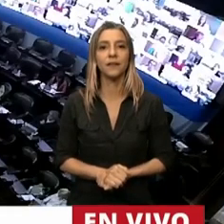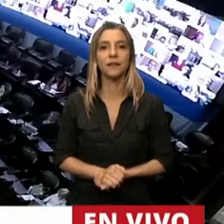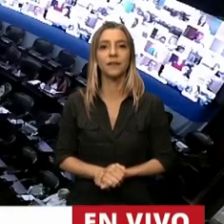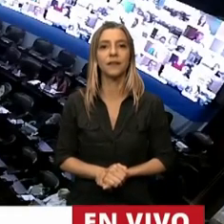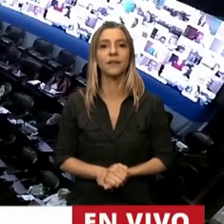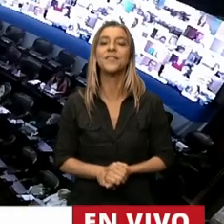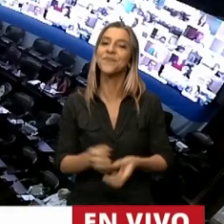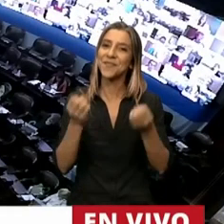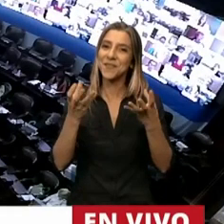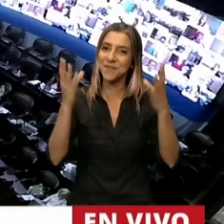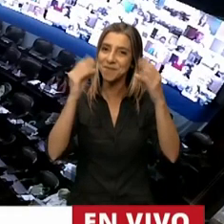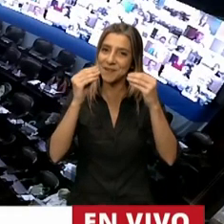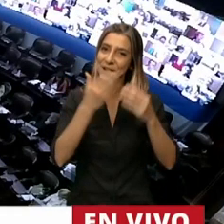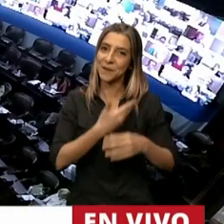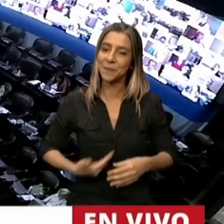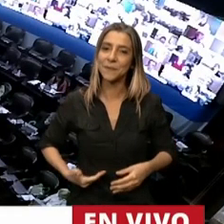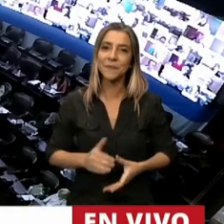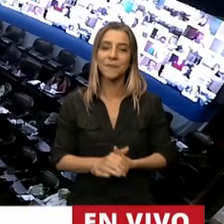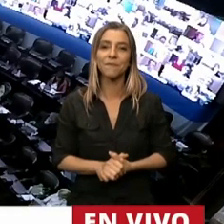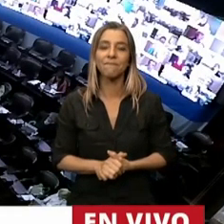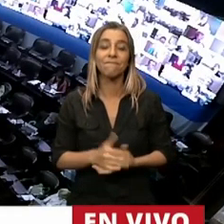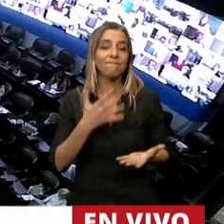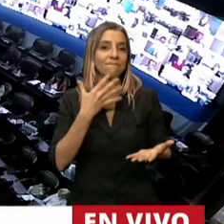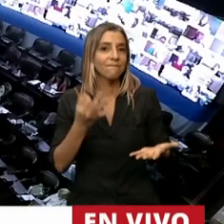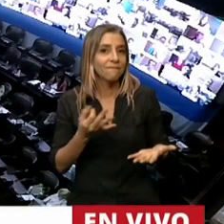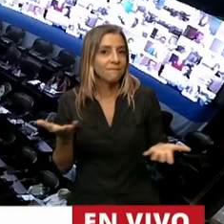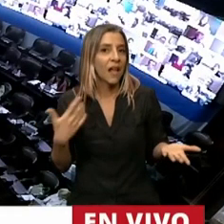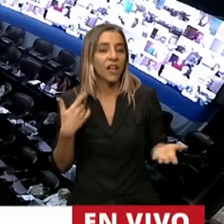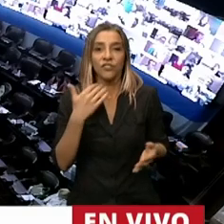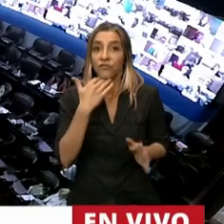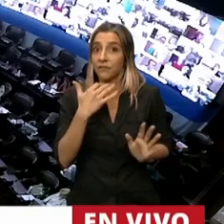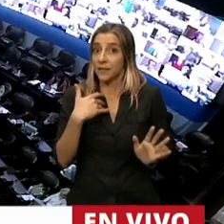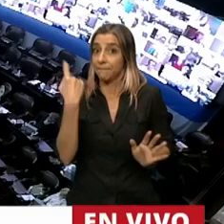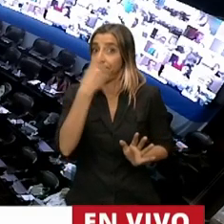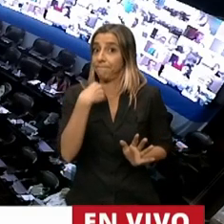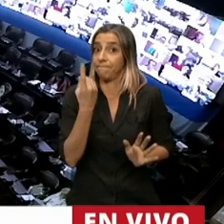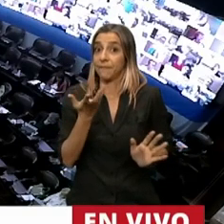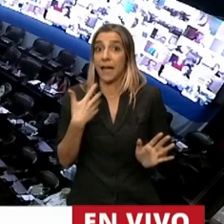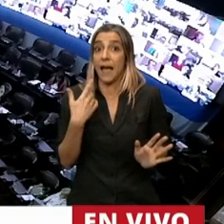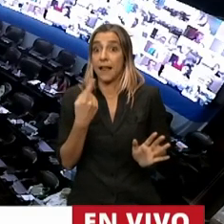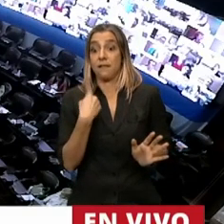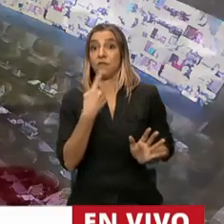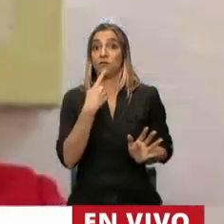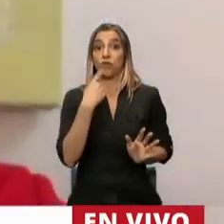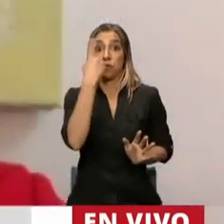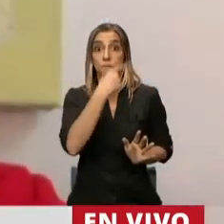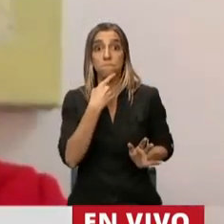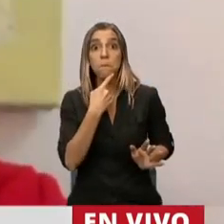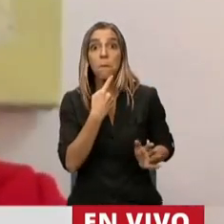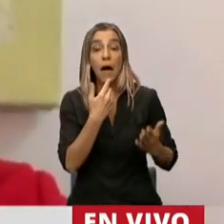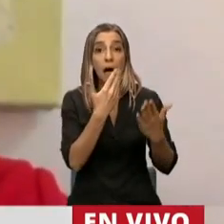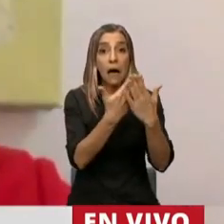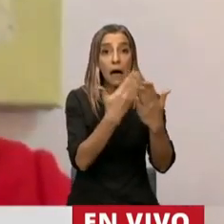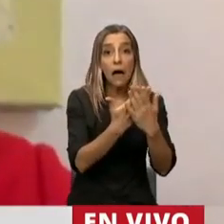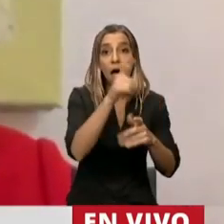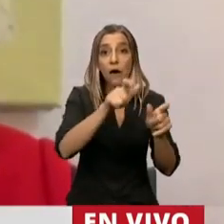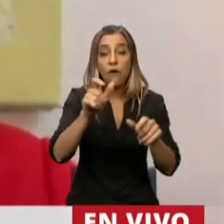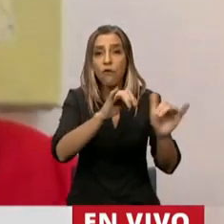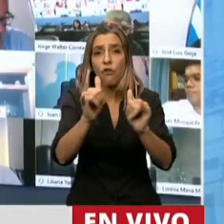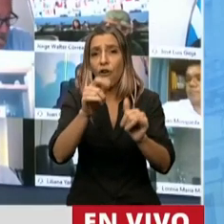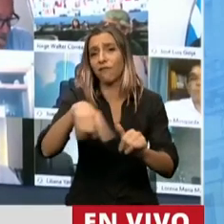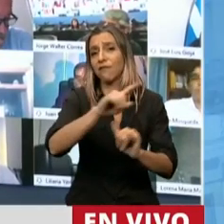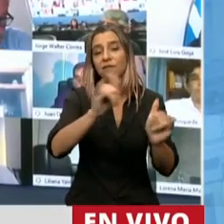Buenas noches, señor presidente. La verdad que no sé con qué cara vamos a mirar a nuestros jóvenes, a los que todavía sueñan con un país